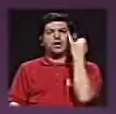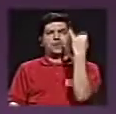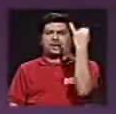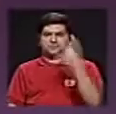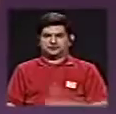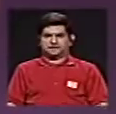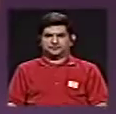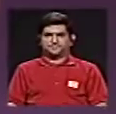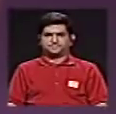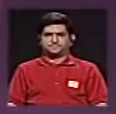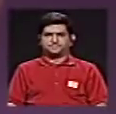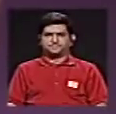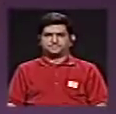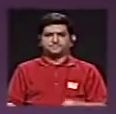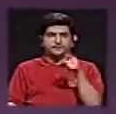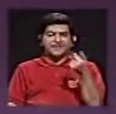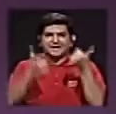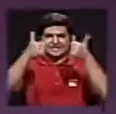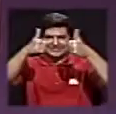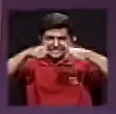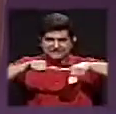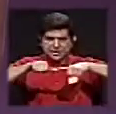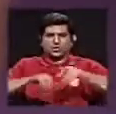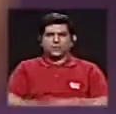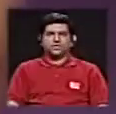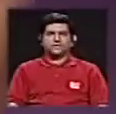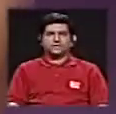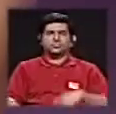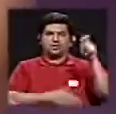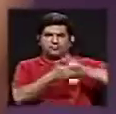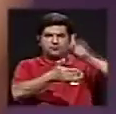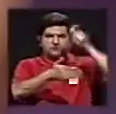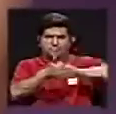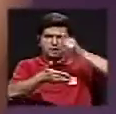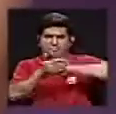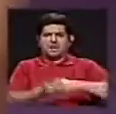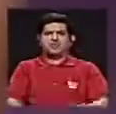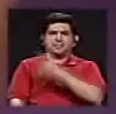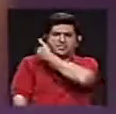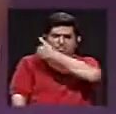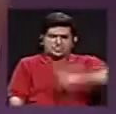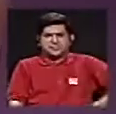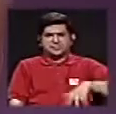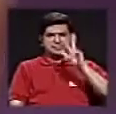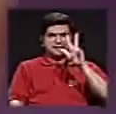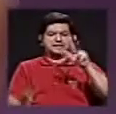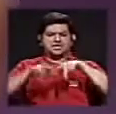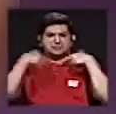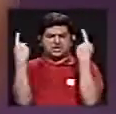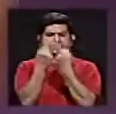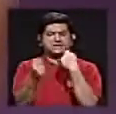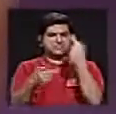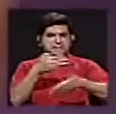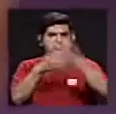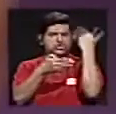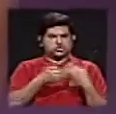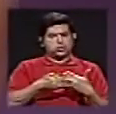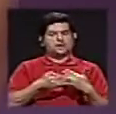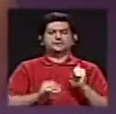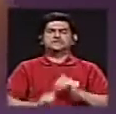que ese acuerdo que firmamos los presidentes de los tres partidos mencionados